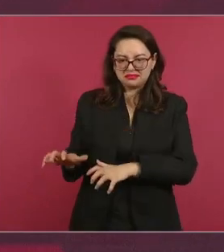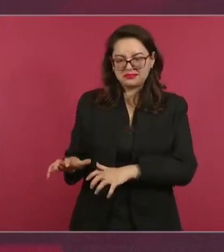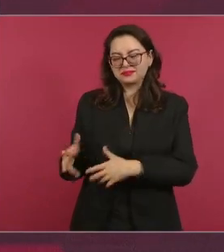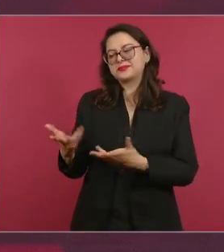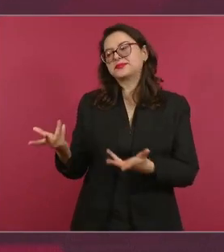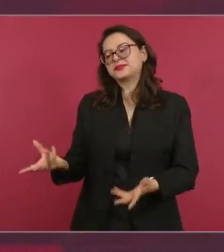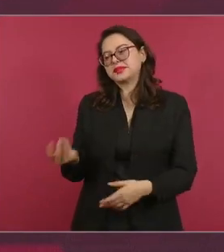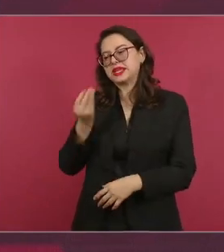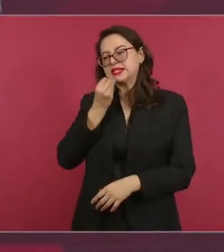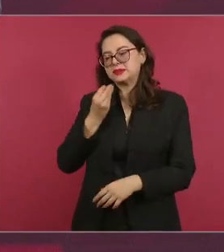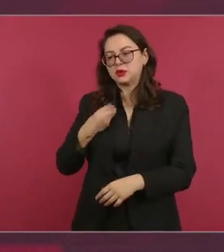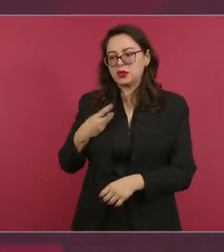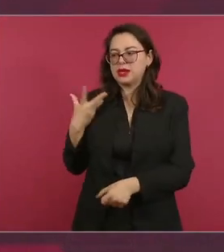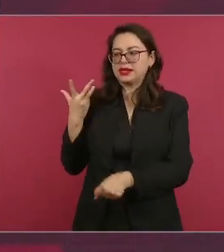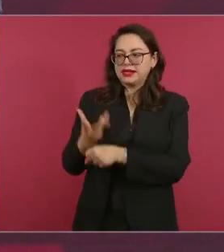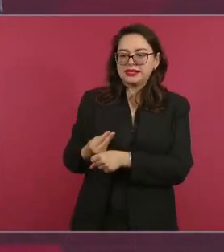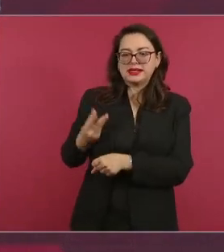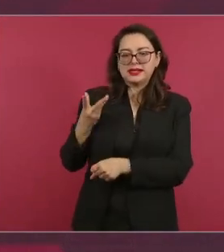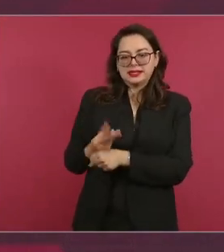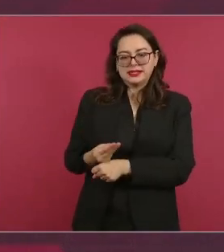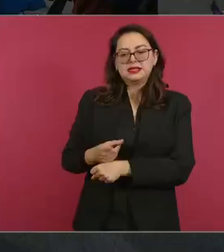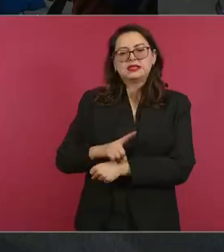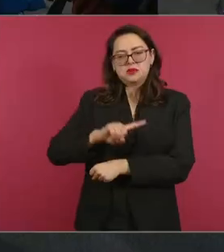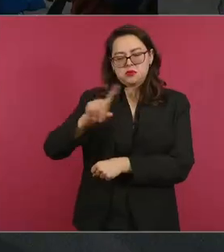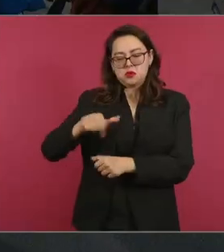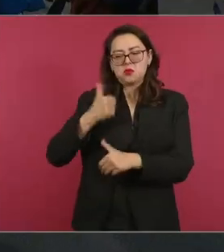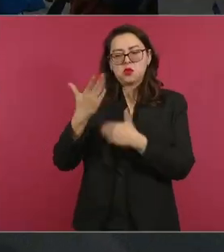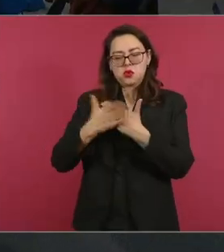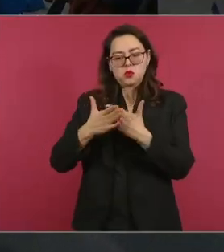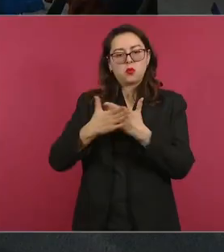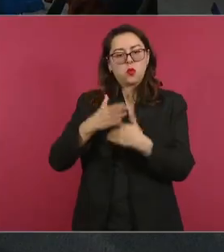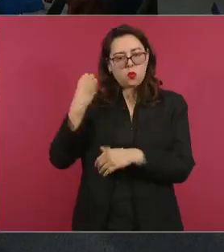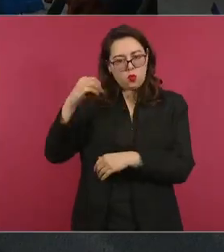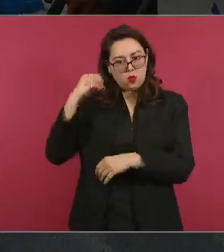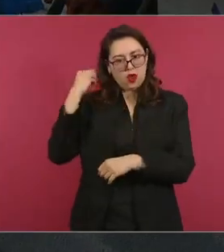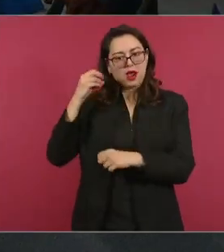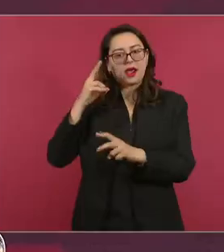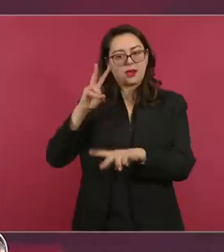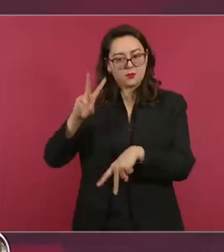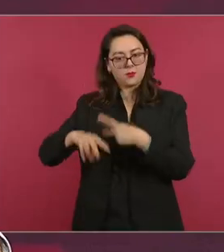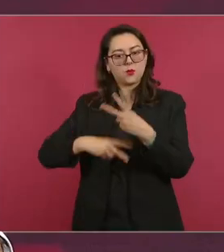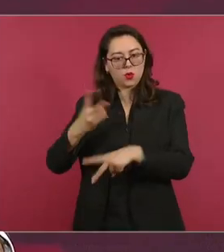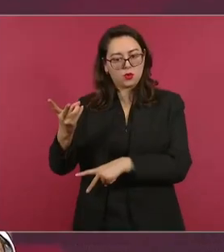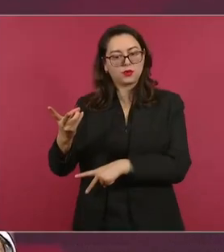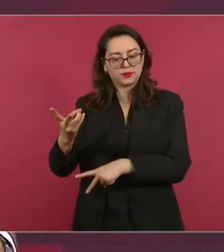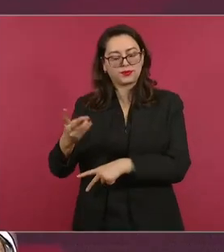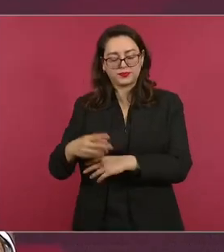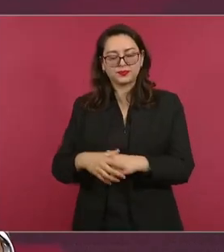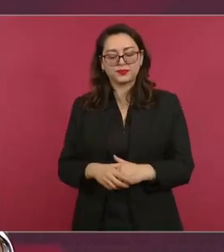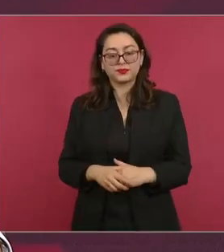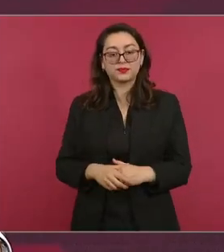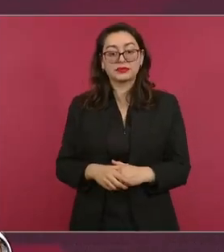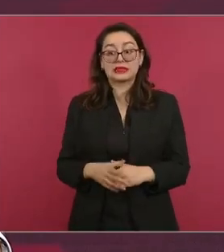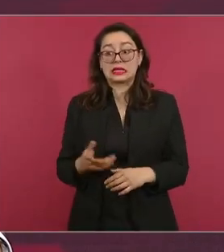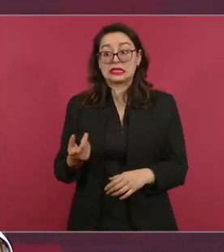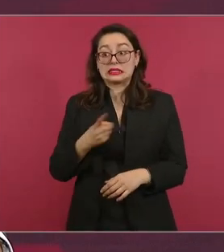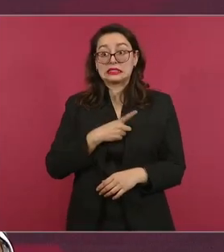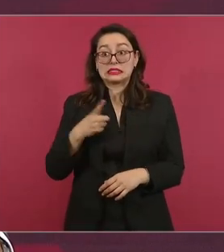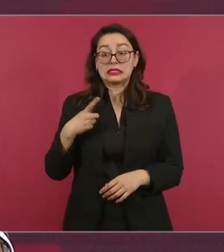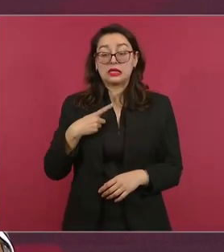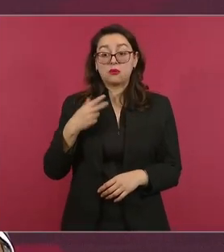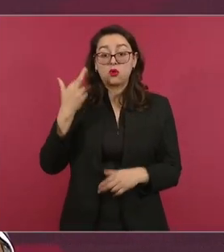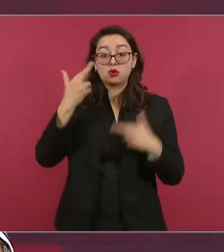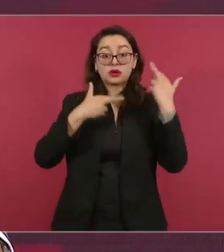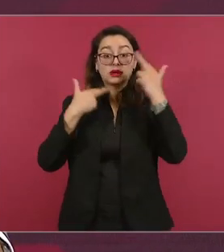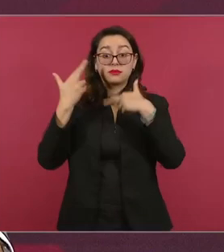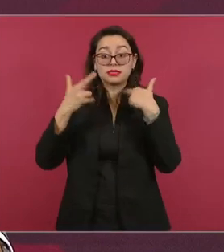nos va a llevar más tiempo, pero de todas maneras voy a Oaxaca porque necesito ir a ver lo del avance de obras, sobre todo